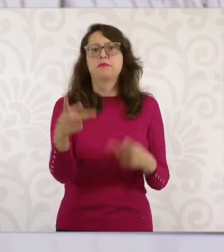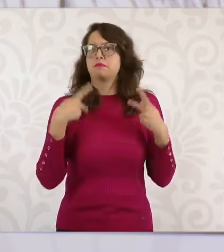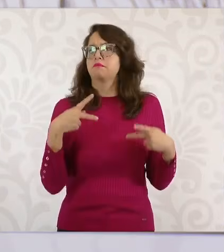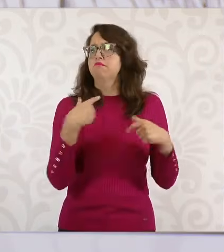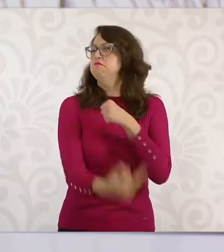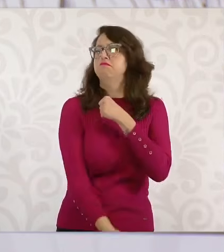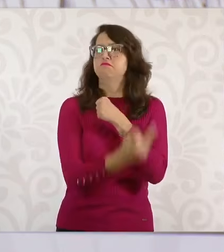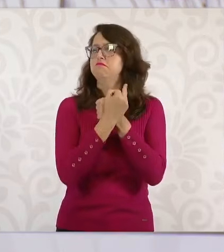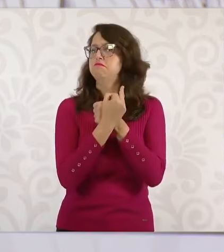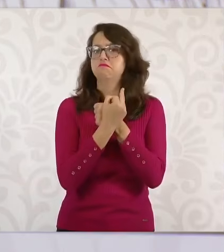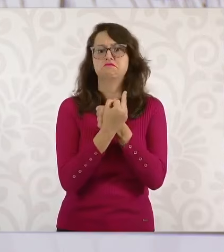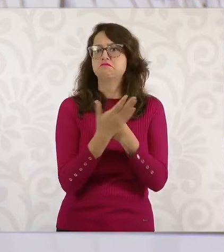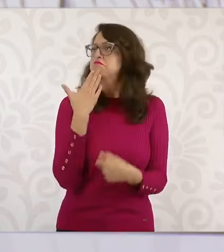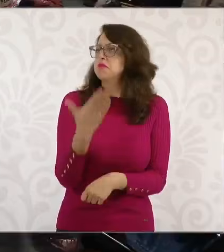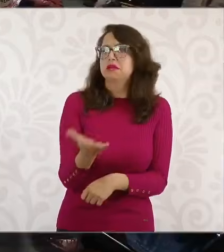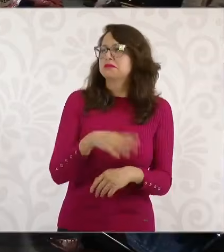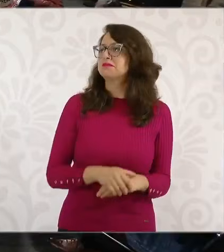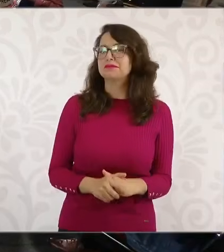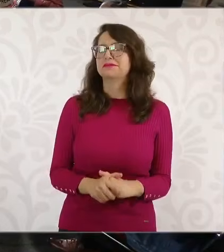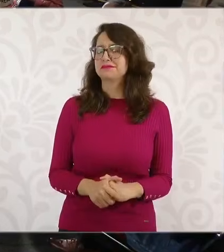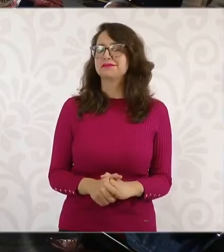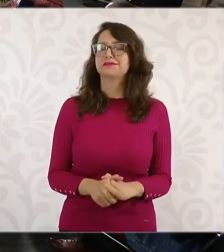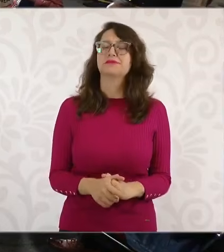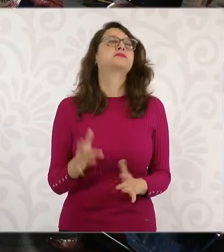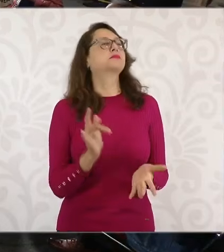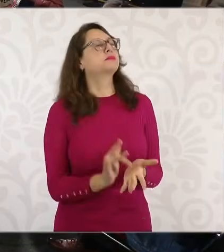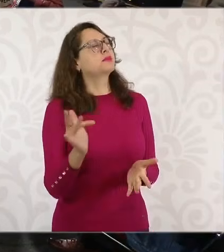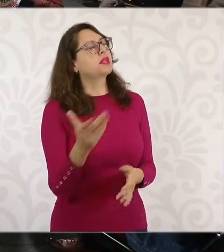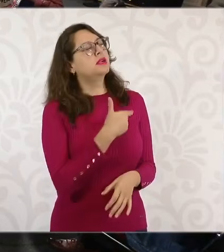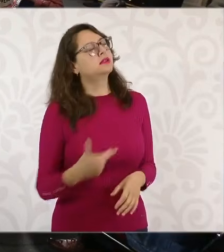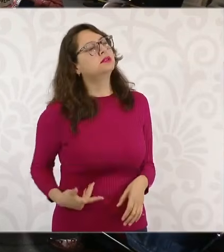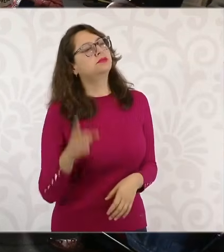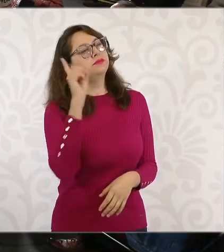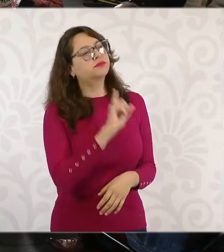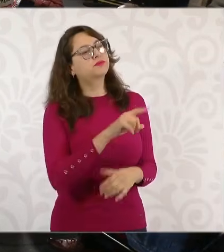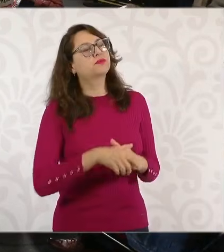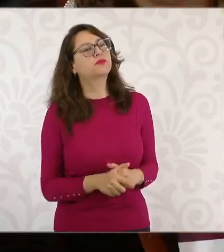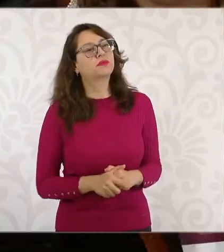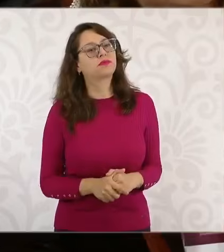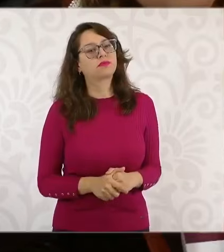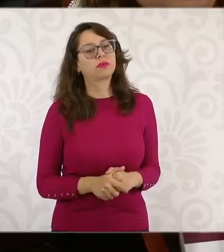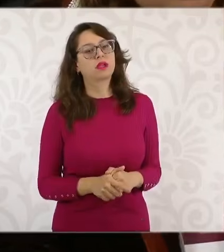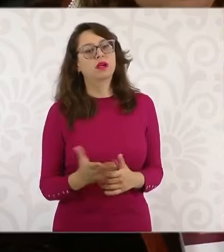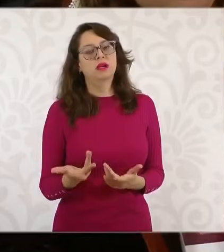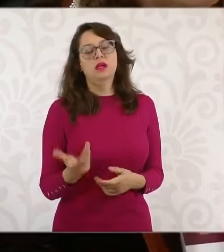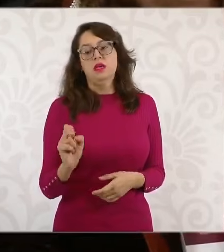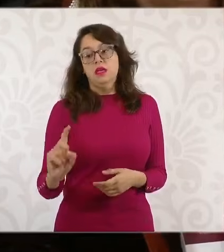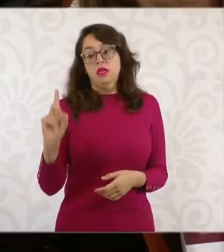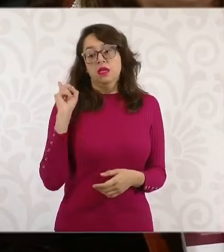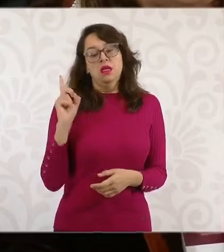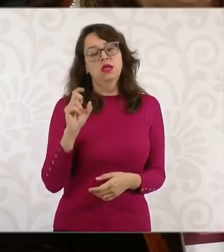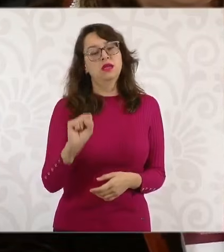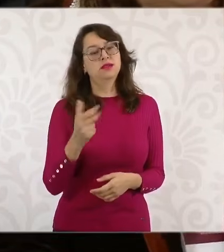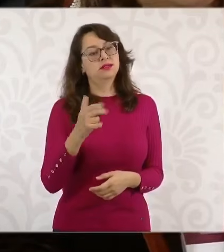y vamos bien. Bien, gracias, Presidenta. Sobre este asunto del concierto de Shakira,